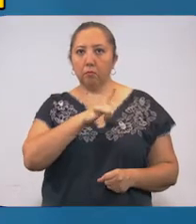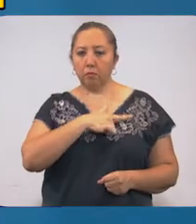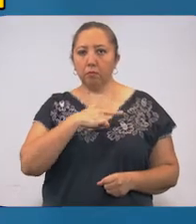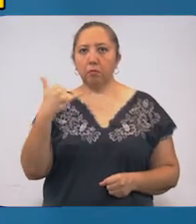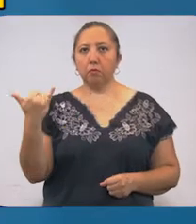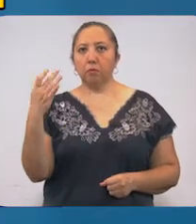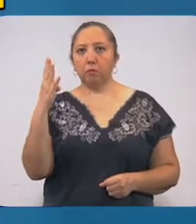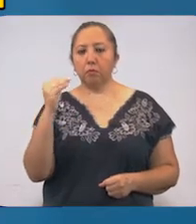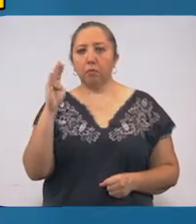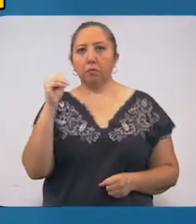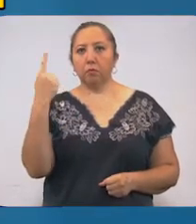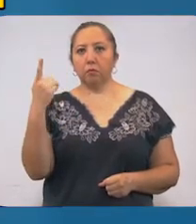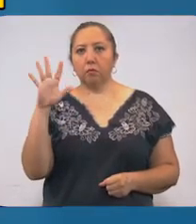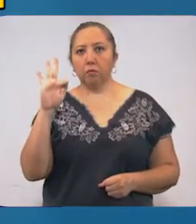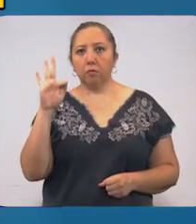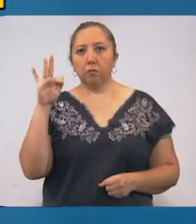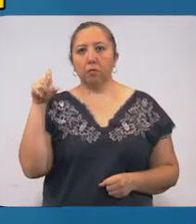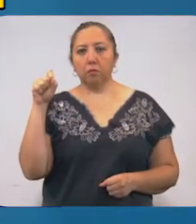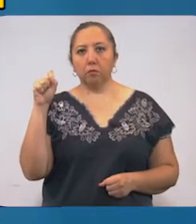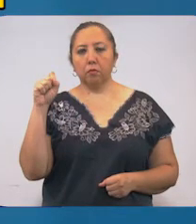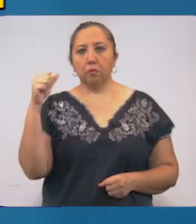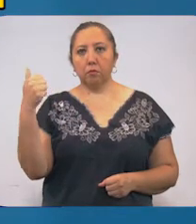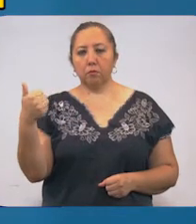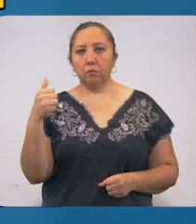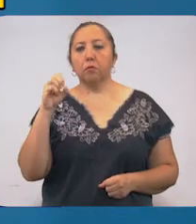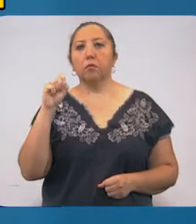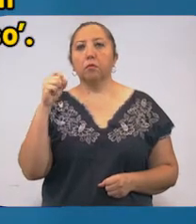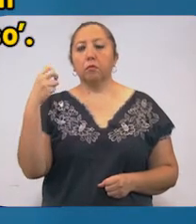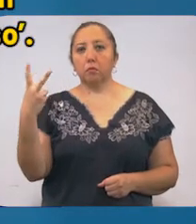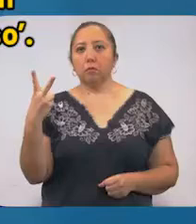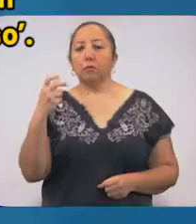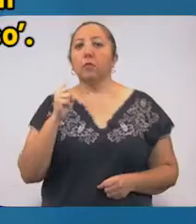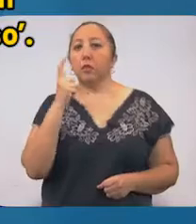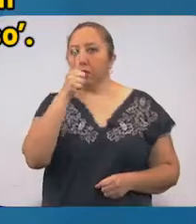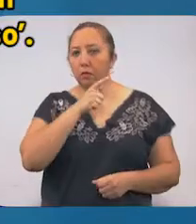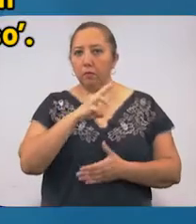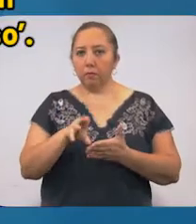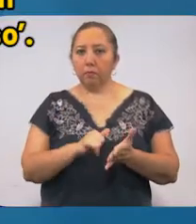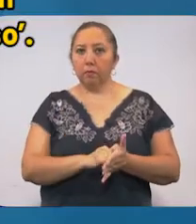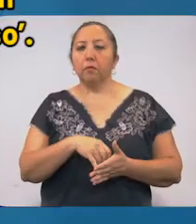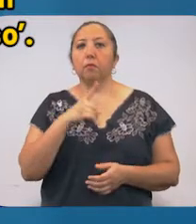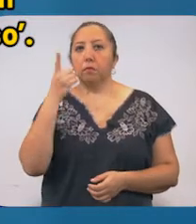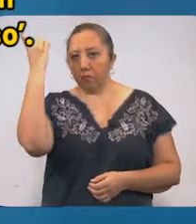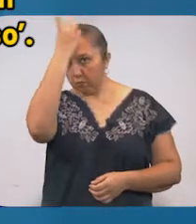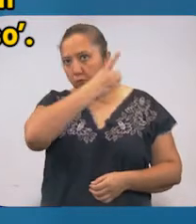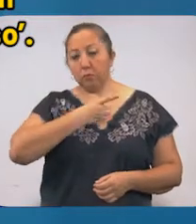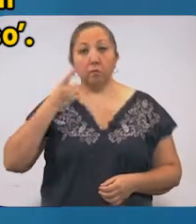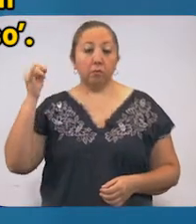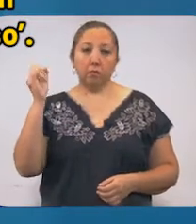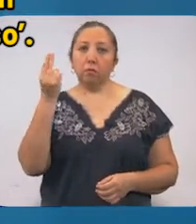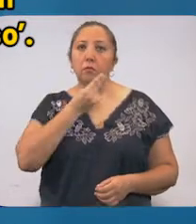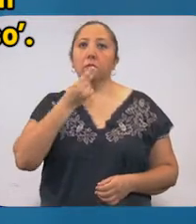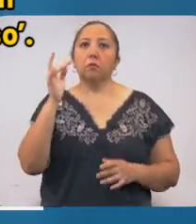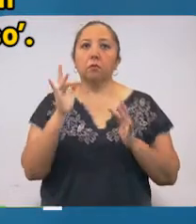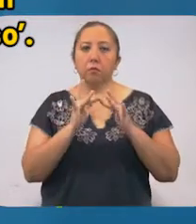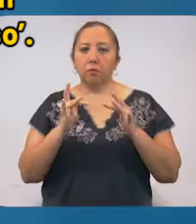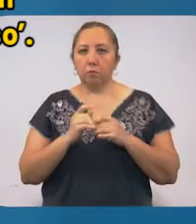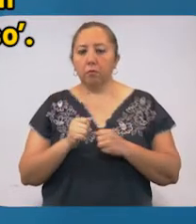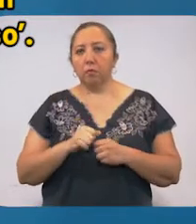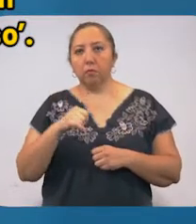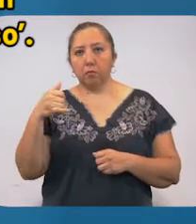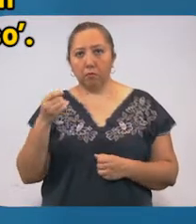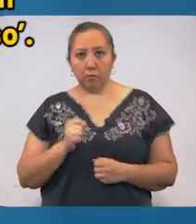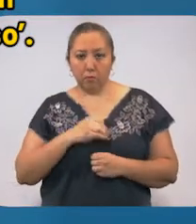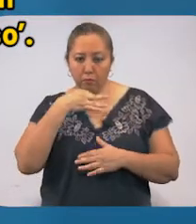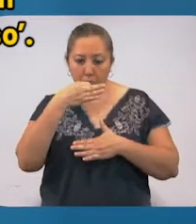y 91 de 91 40 66 22 en lengua maya ofrece un diagnóstico automatizado y en caso de ser necesario ponerse en contacto